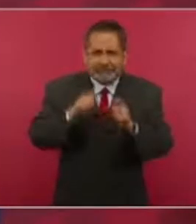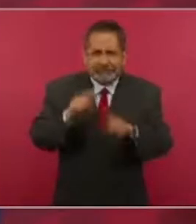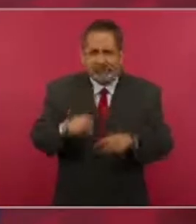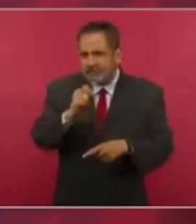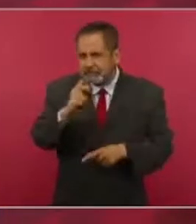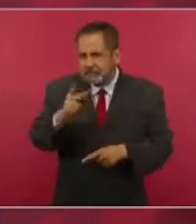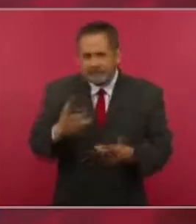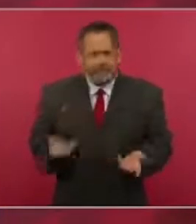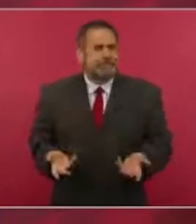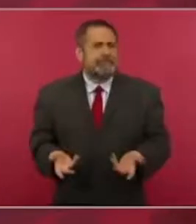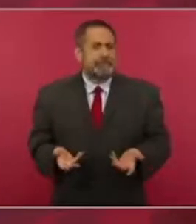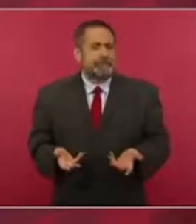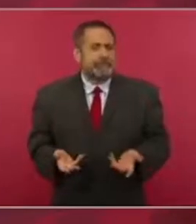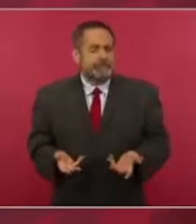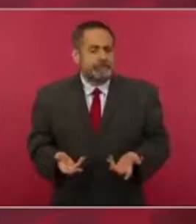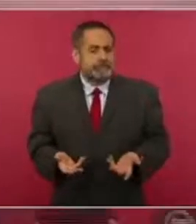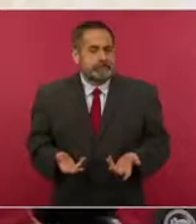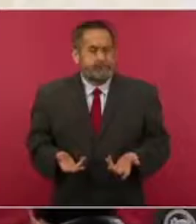porque es que caló